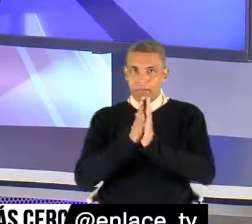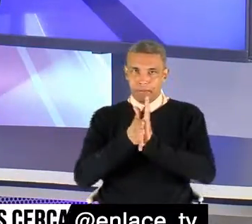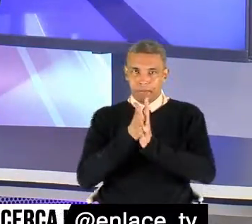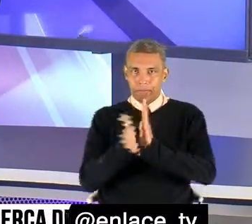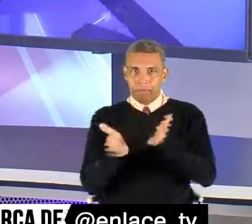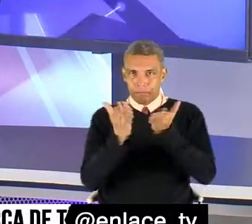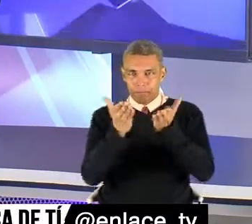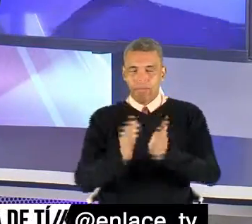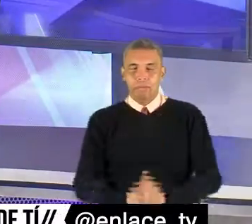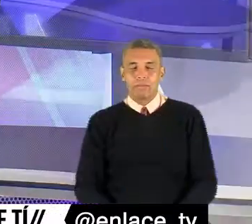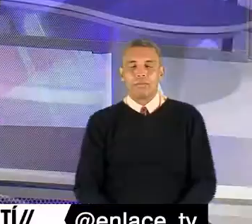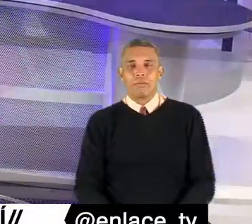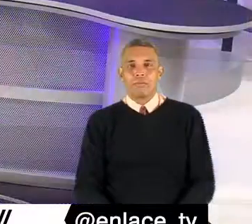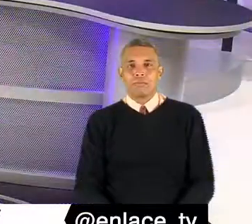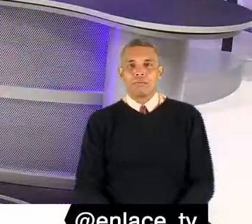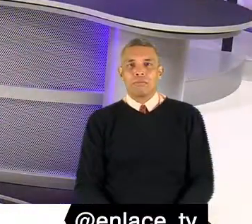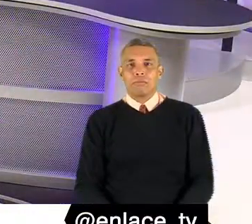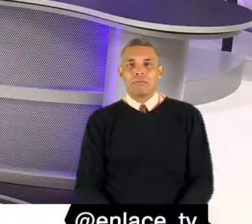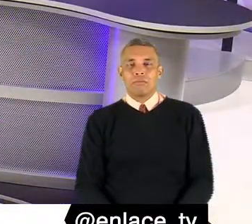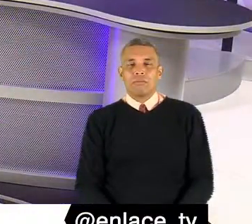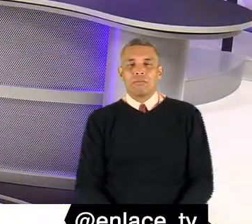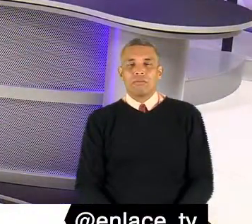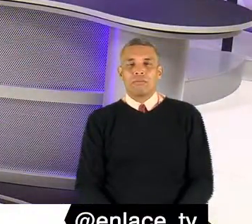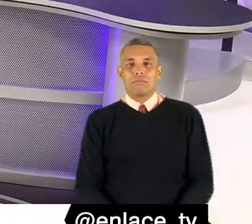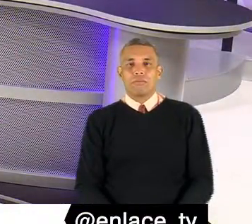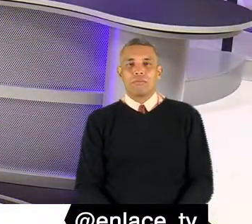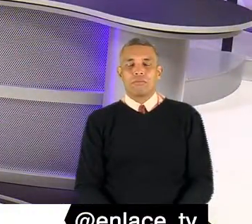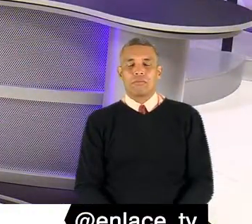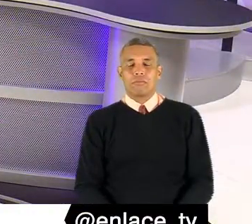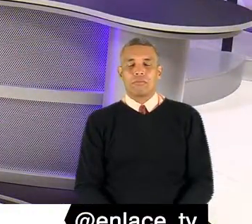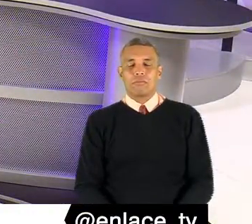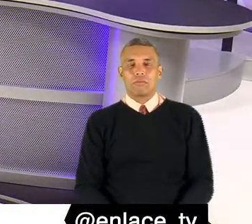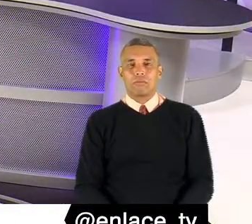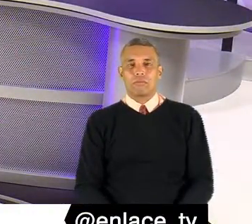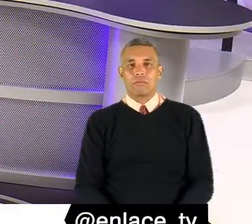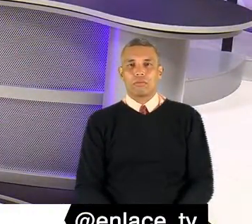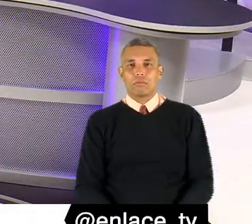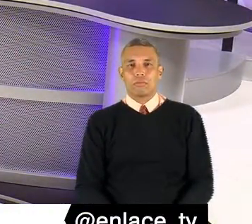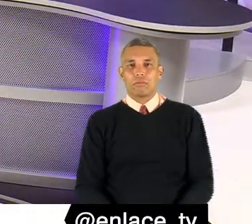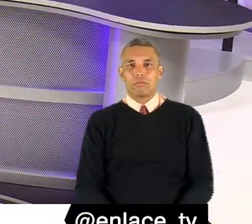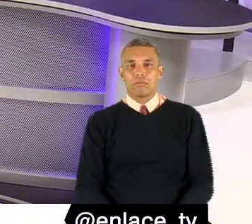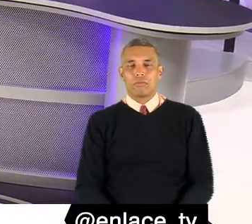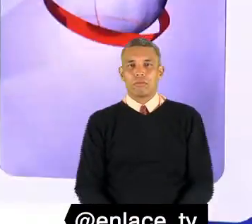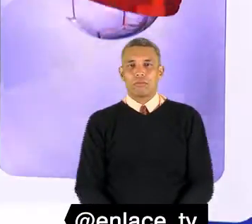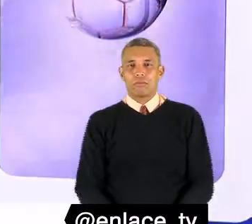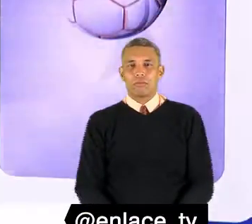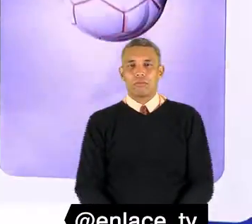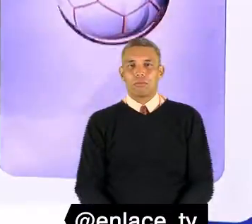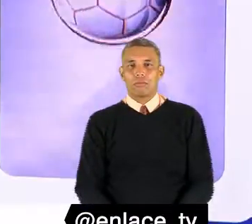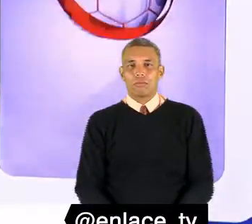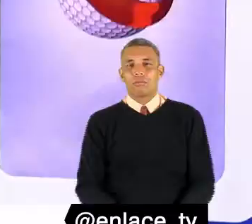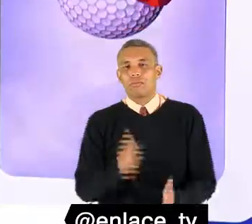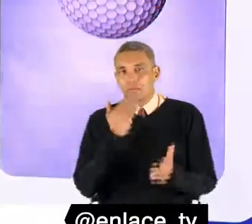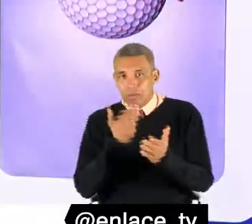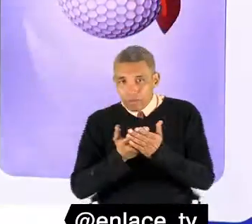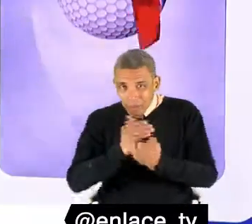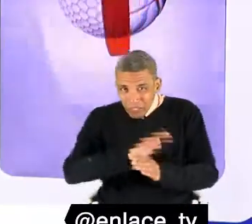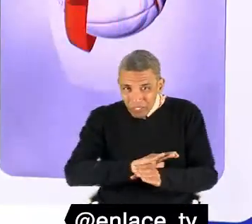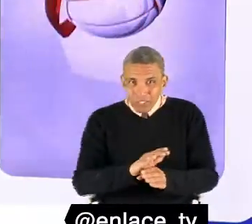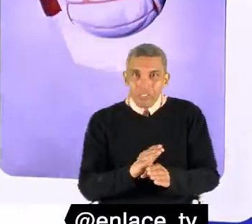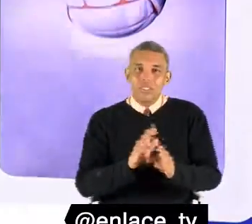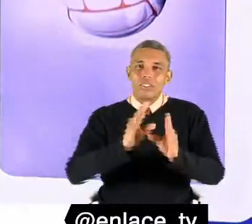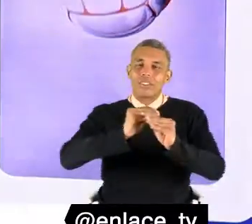nosotros. Buenas noches, Luis Alfonso, y bienvenido. Hola, Janet, ¿qué tal? Saludo para usted y para todos los televidentes a esta hora de la